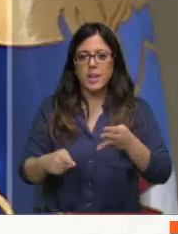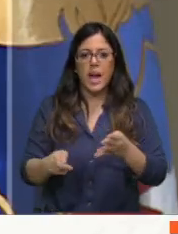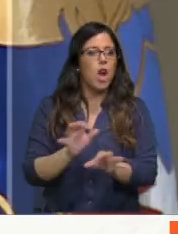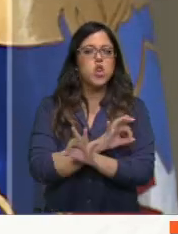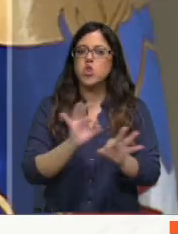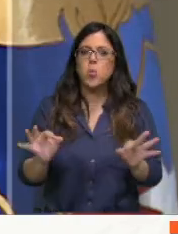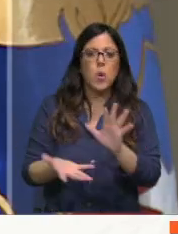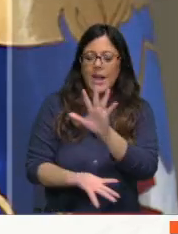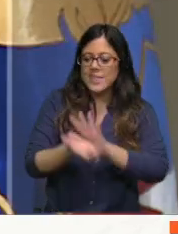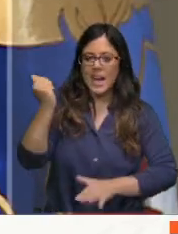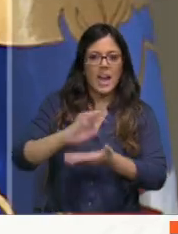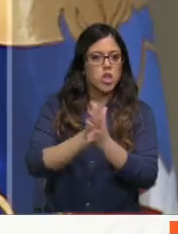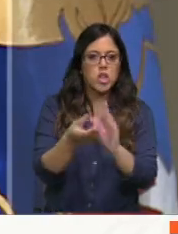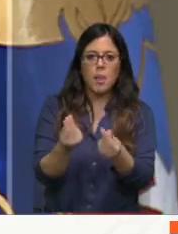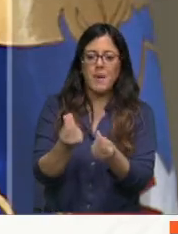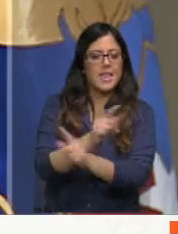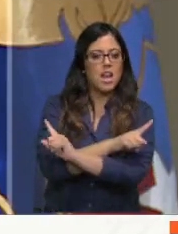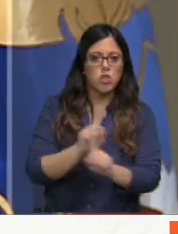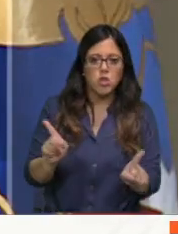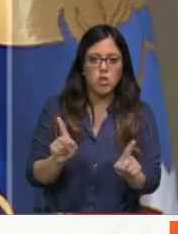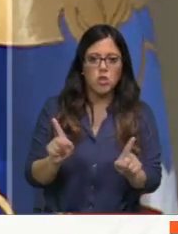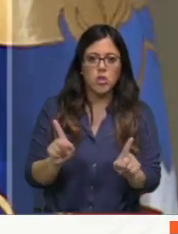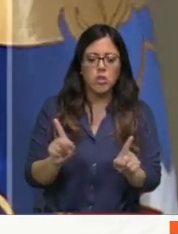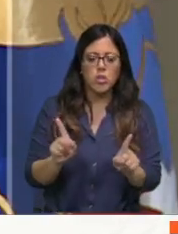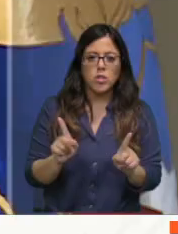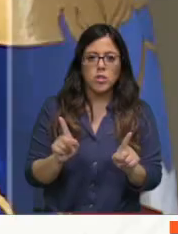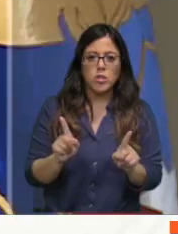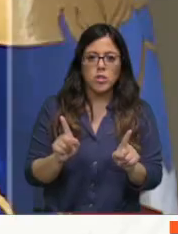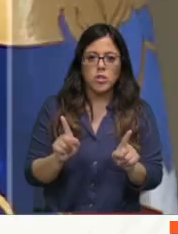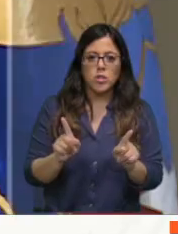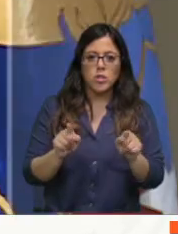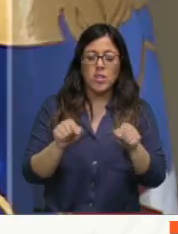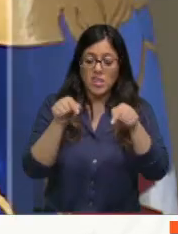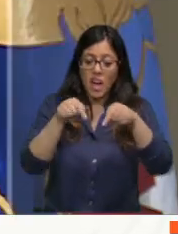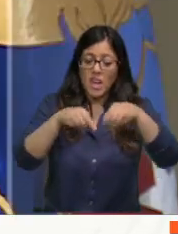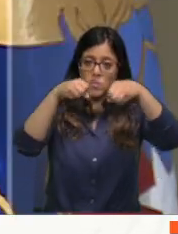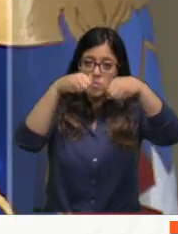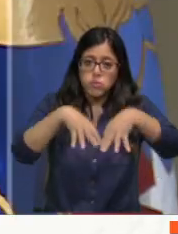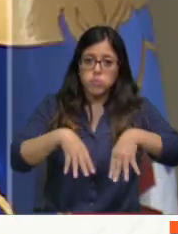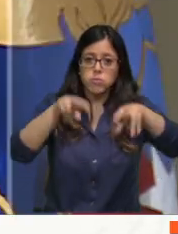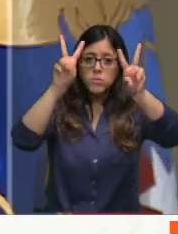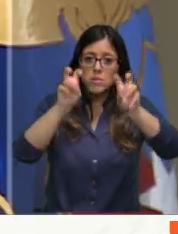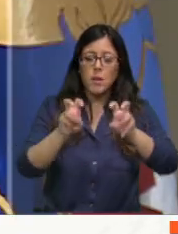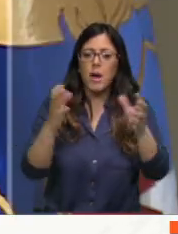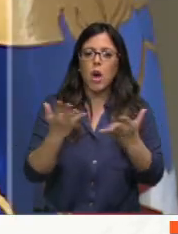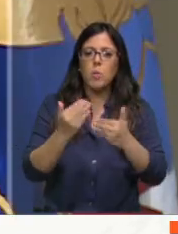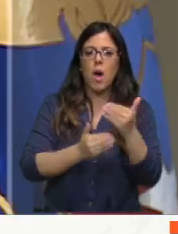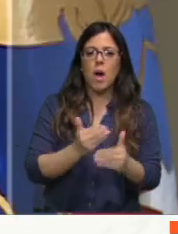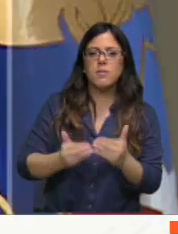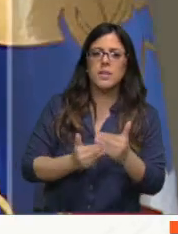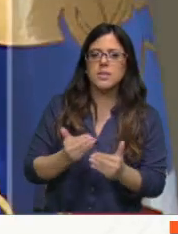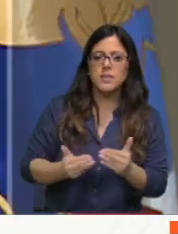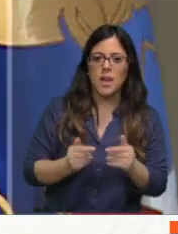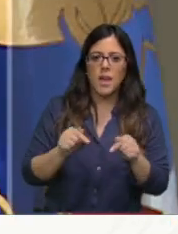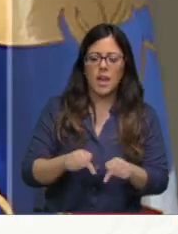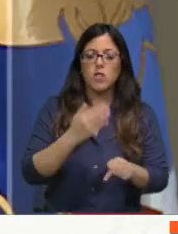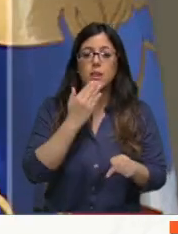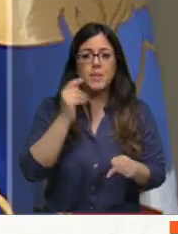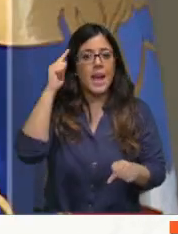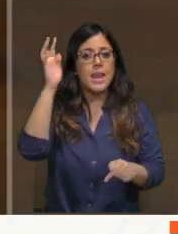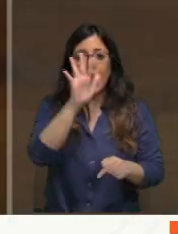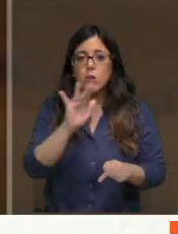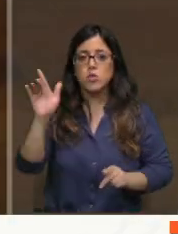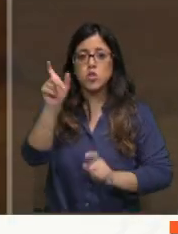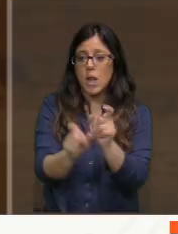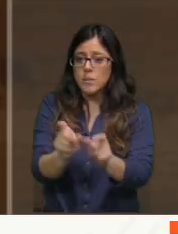de ahí hacia abajo puede traer mucha mucha matices de cómo Cómo avanzar en esto y también la ilusión que tiene